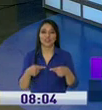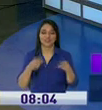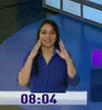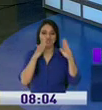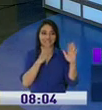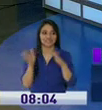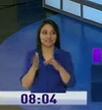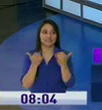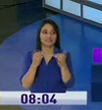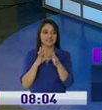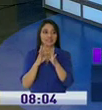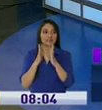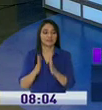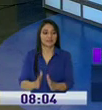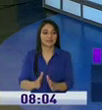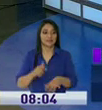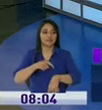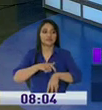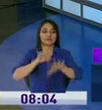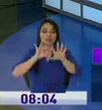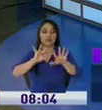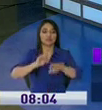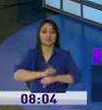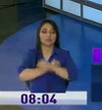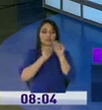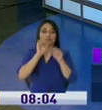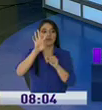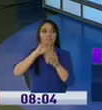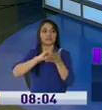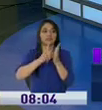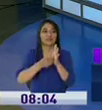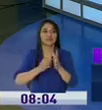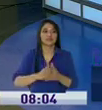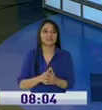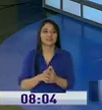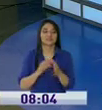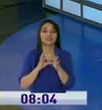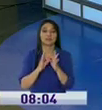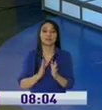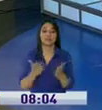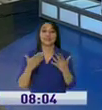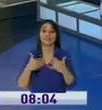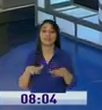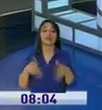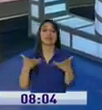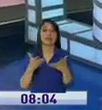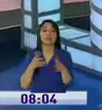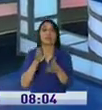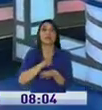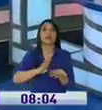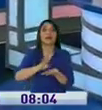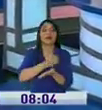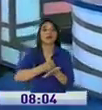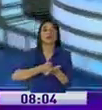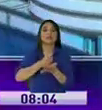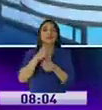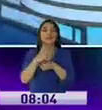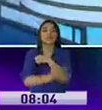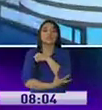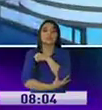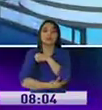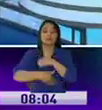Orbe inmediatamente. Son las 8:04 de la mañana. Andrea Orbe está en el sector de la lucha de los pobres. La calle